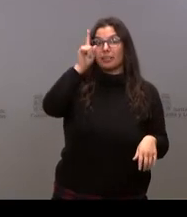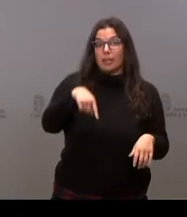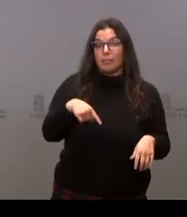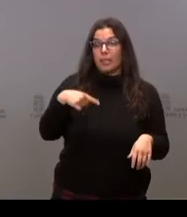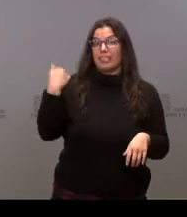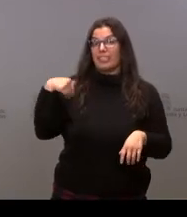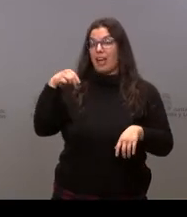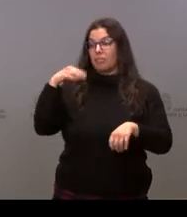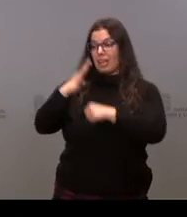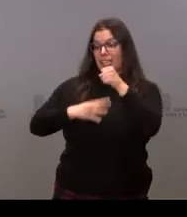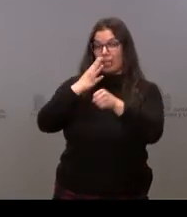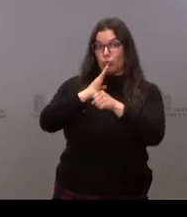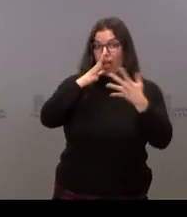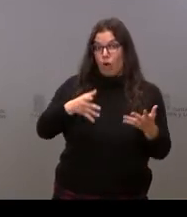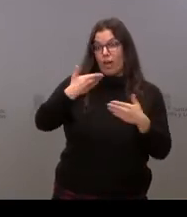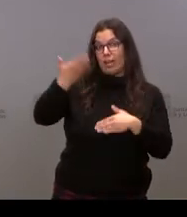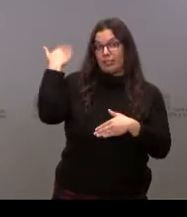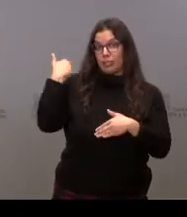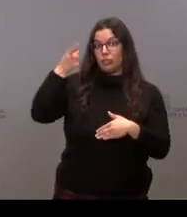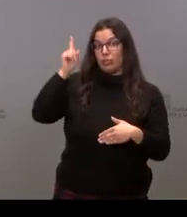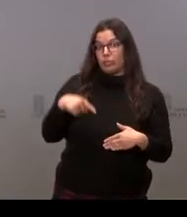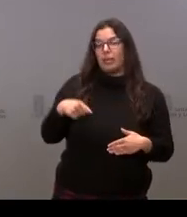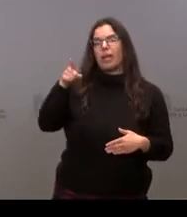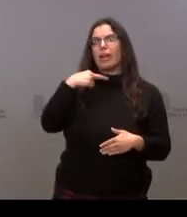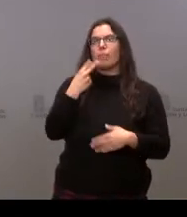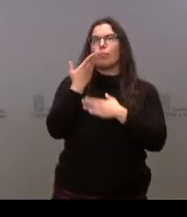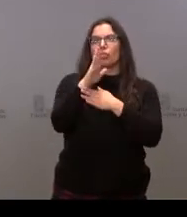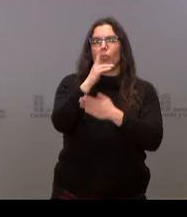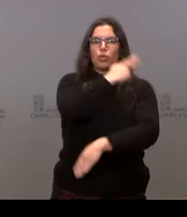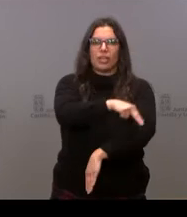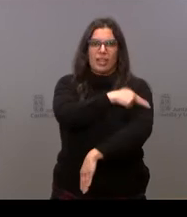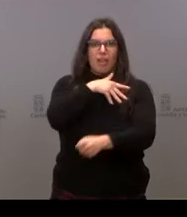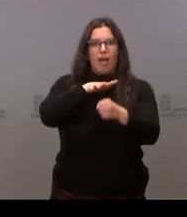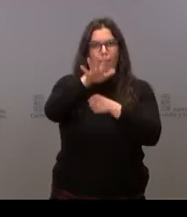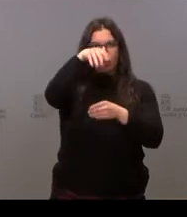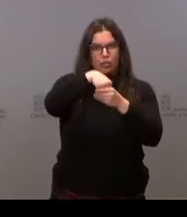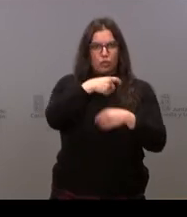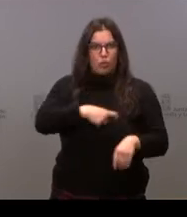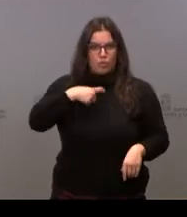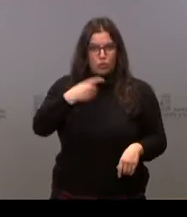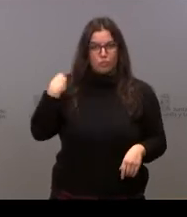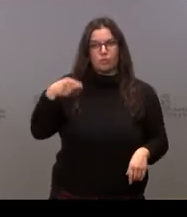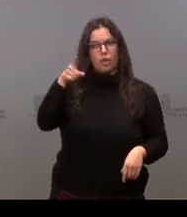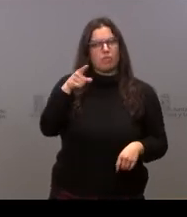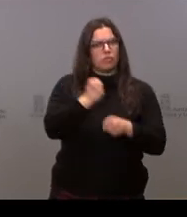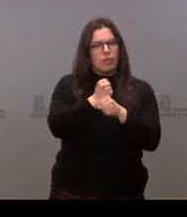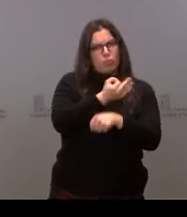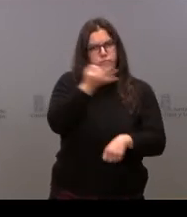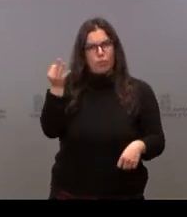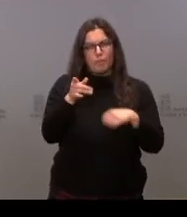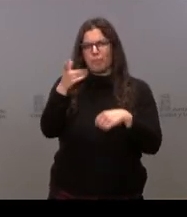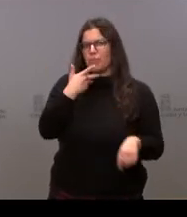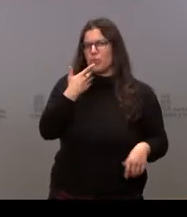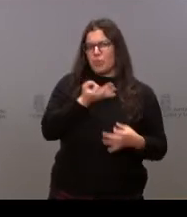ha sido el portavoz de sanidad en este ámbito y ha llevado con eficacia esta tarea conoce perfectamente